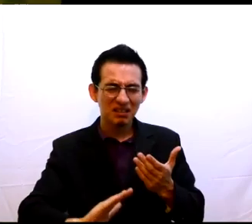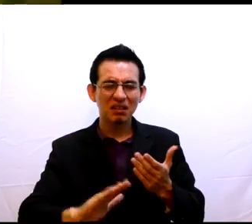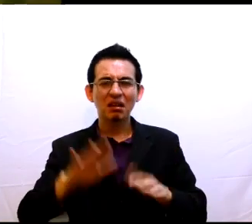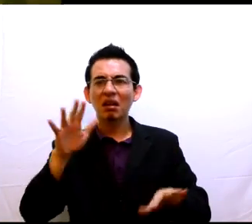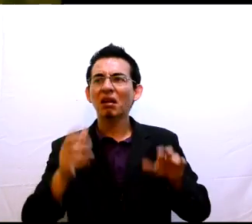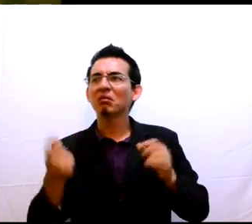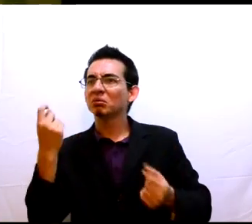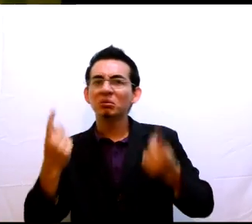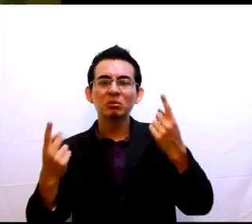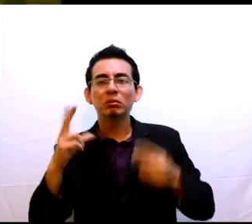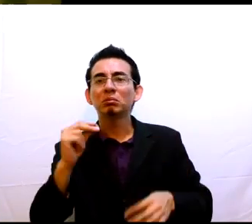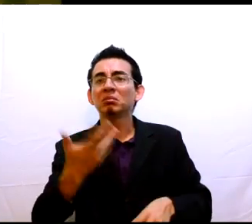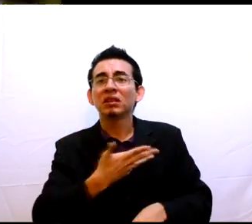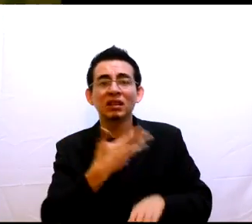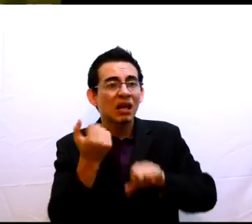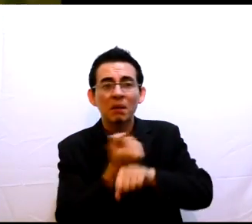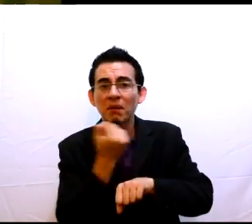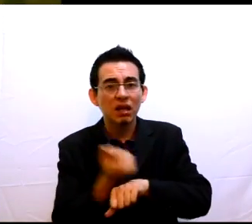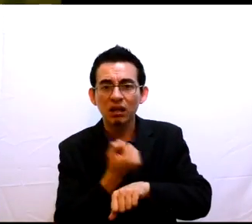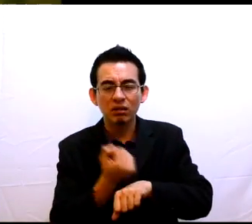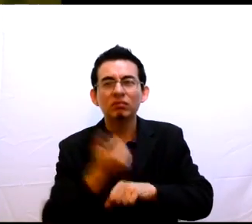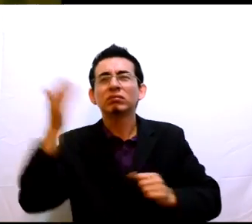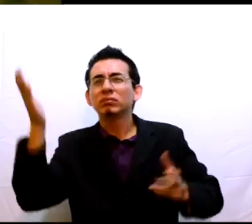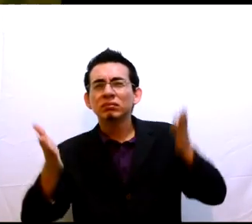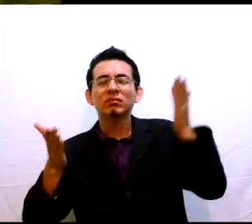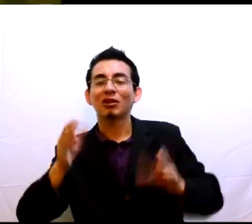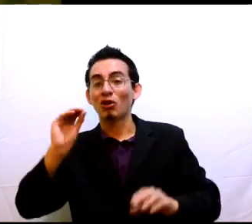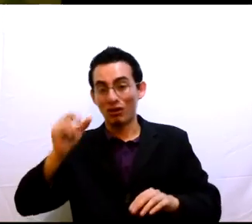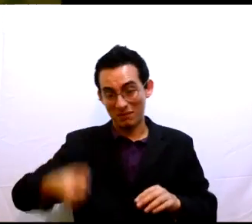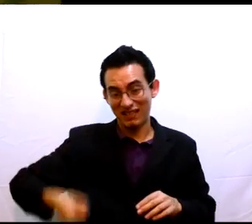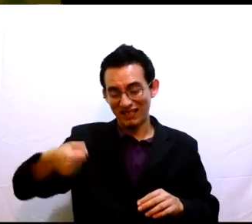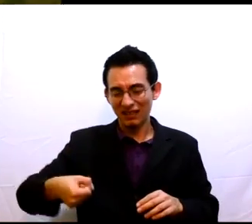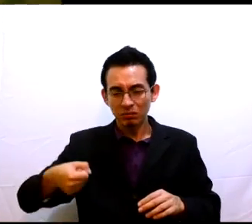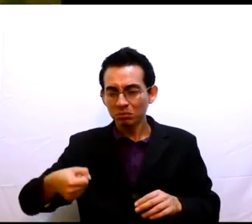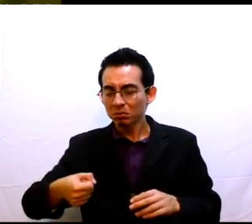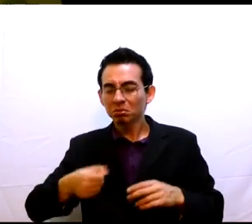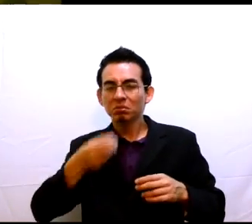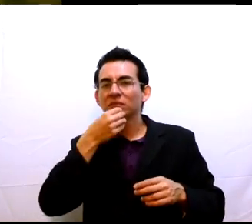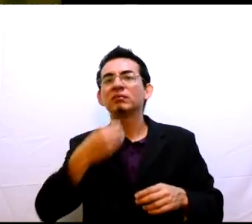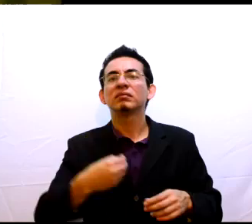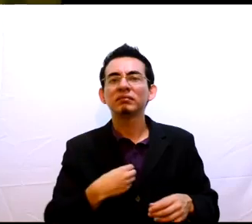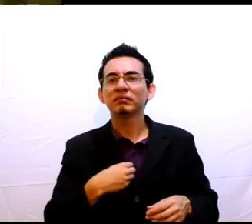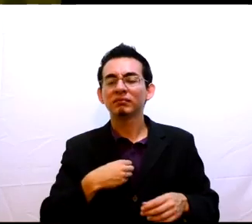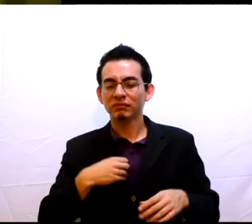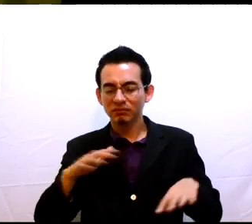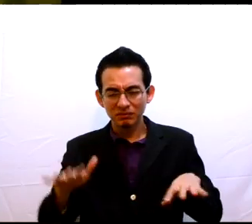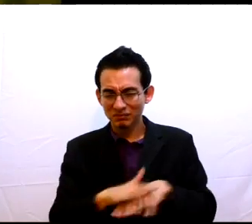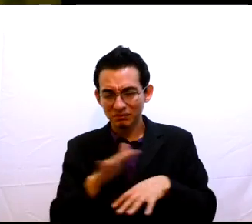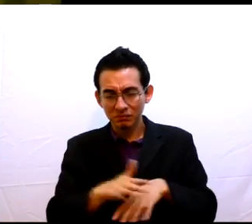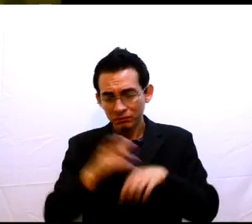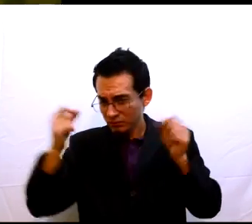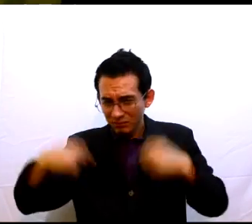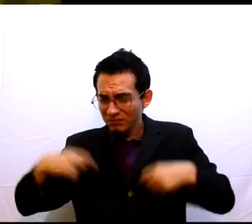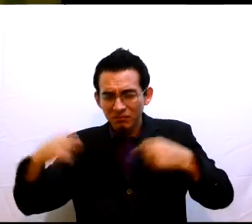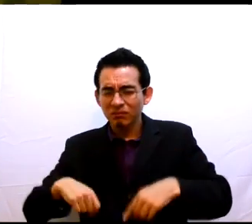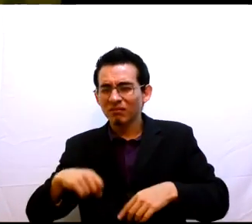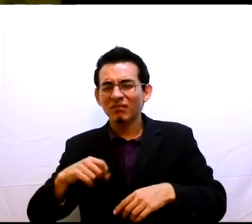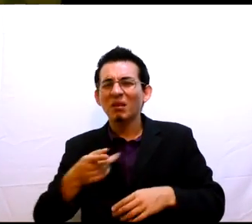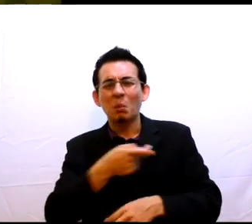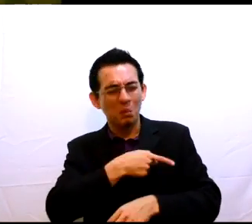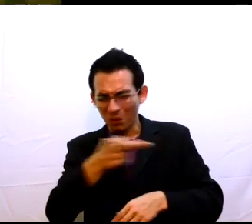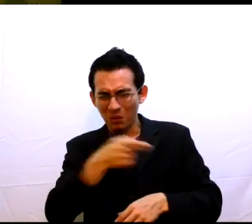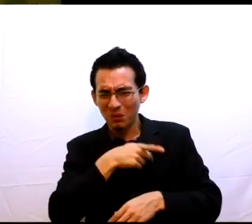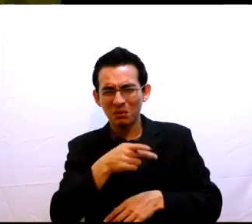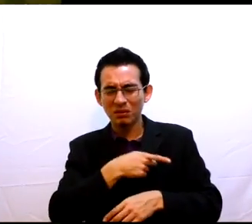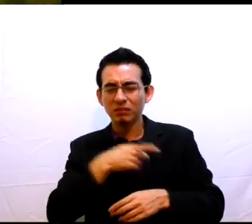casi descalzos hermano algunos su maleta era una bolsita porque no se cambiaban en toda la semana gente muy pobre